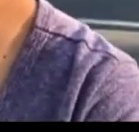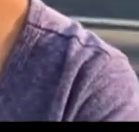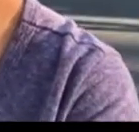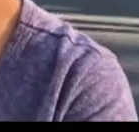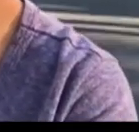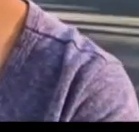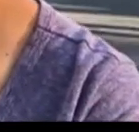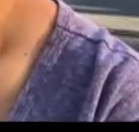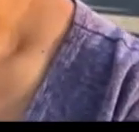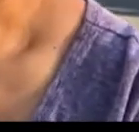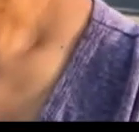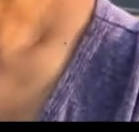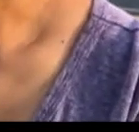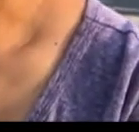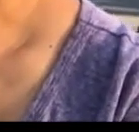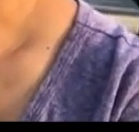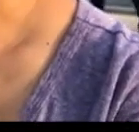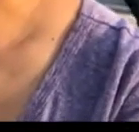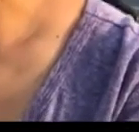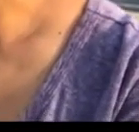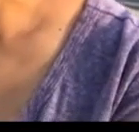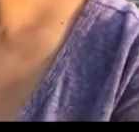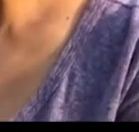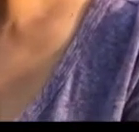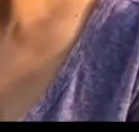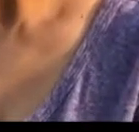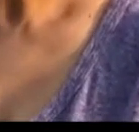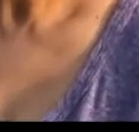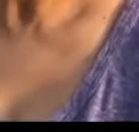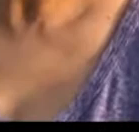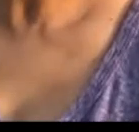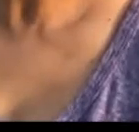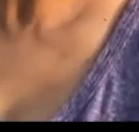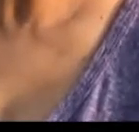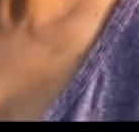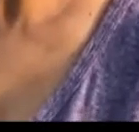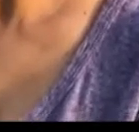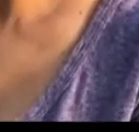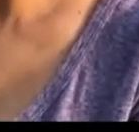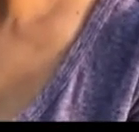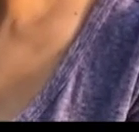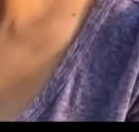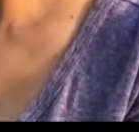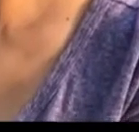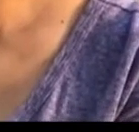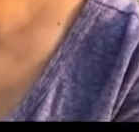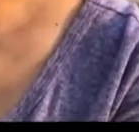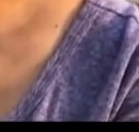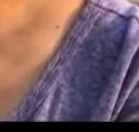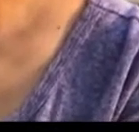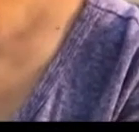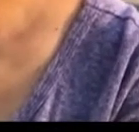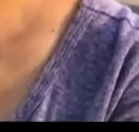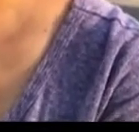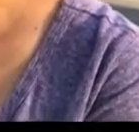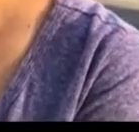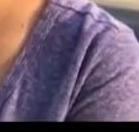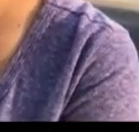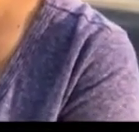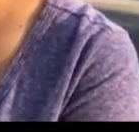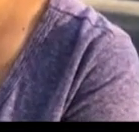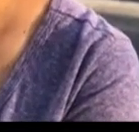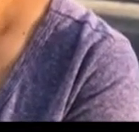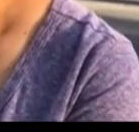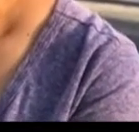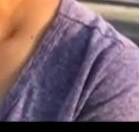de estar en el tercer taller que se realizó en el 2007. Fue la primera vez que tuve contacto con lo que era periodismo de ciencia y la